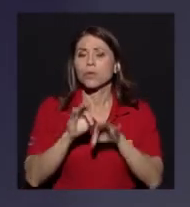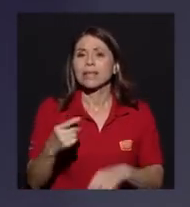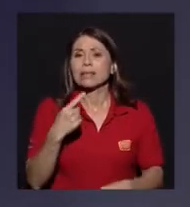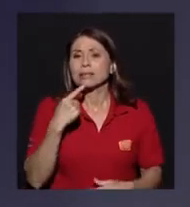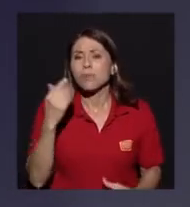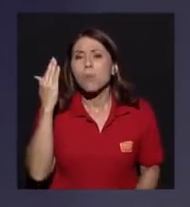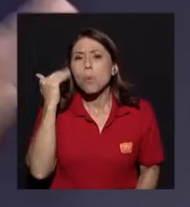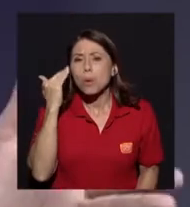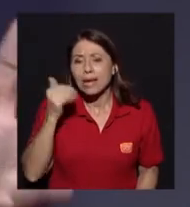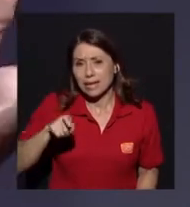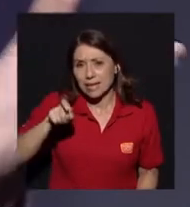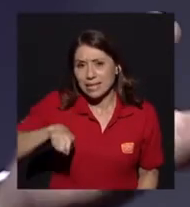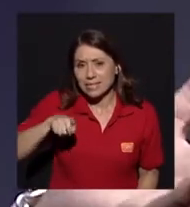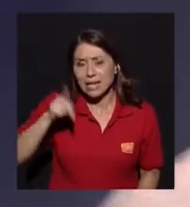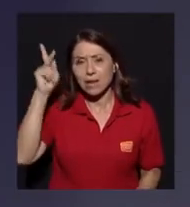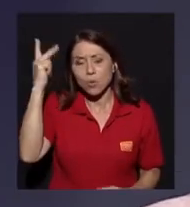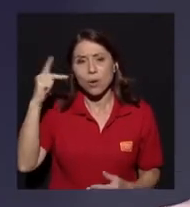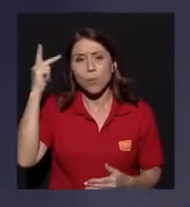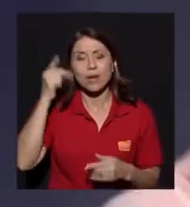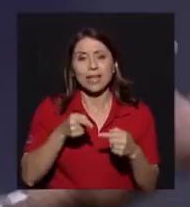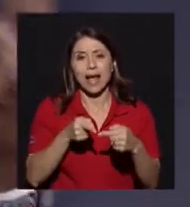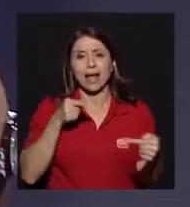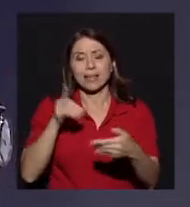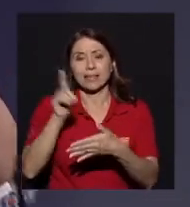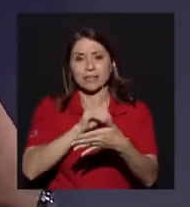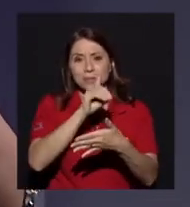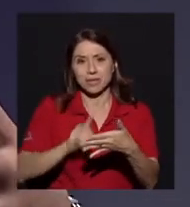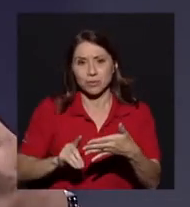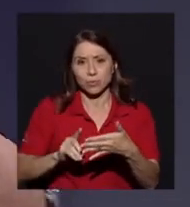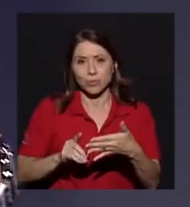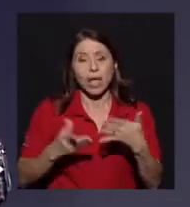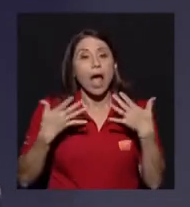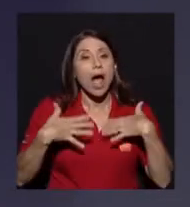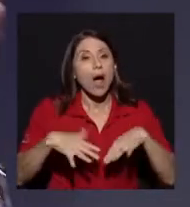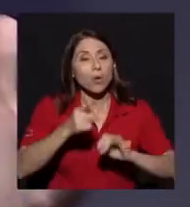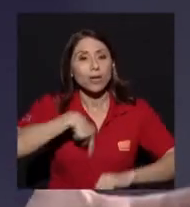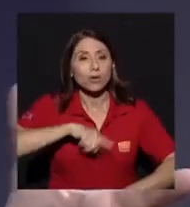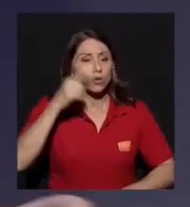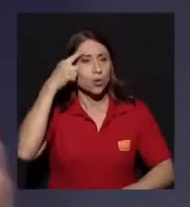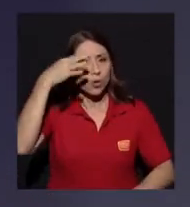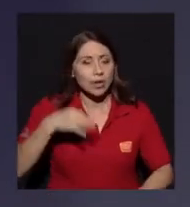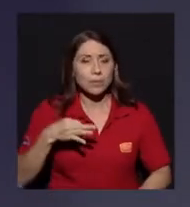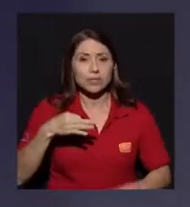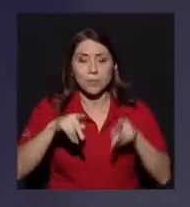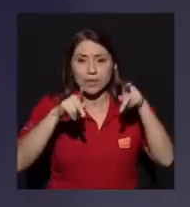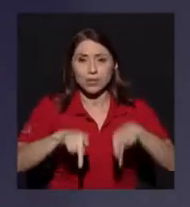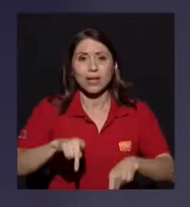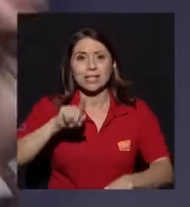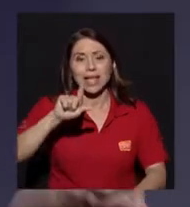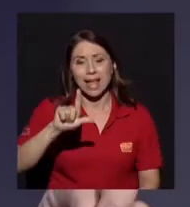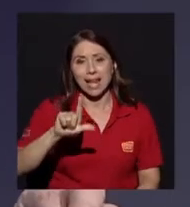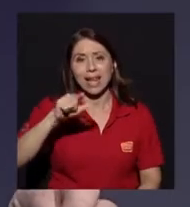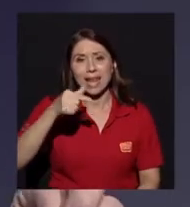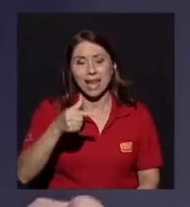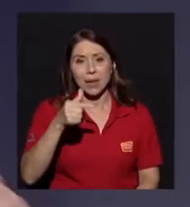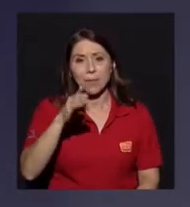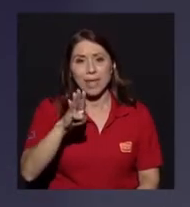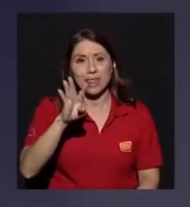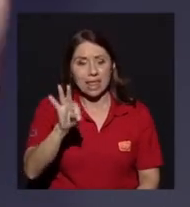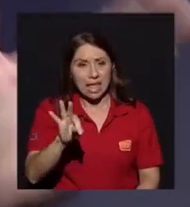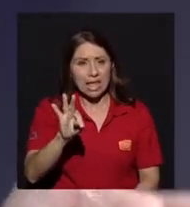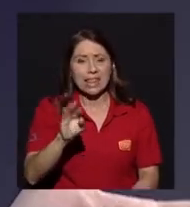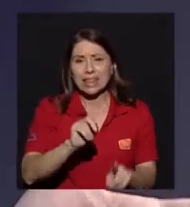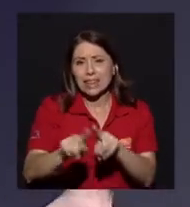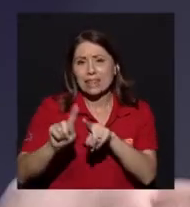necesaria una política anti discriminación y es que aunque no lo creamos las personas de lmt sufrimos toda suerte de discriminación